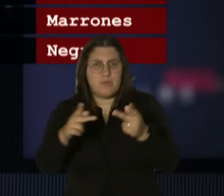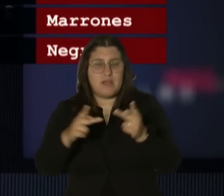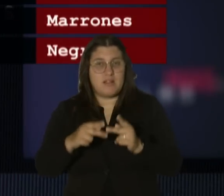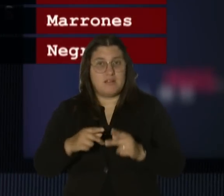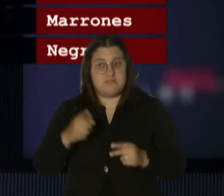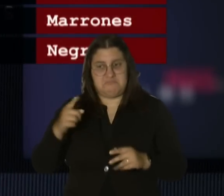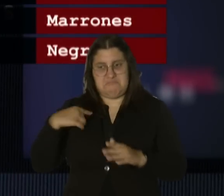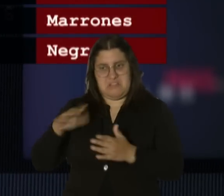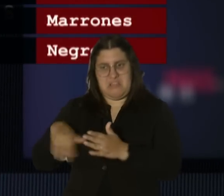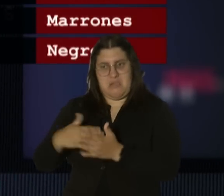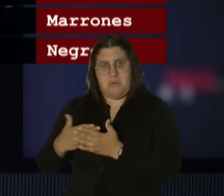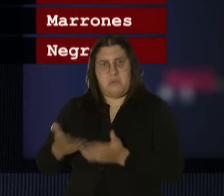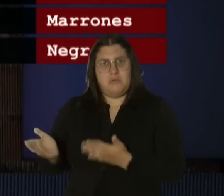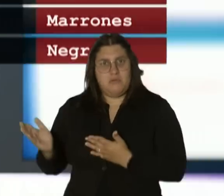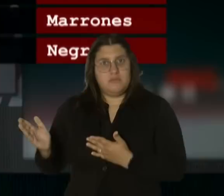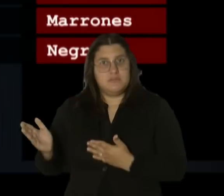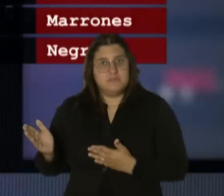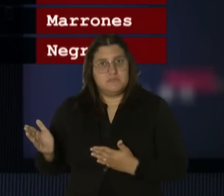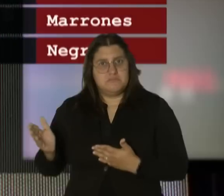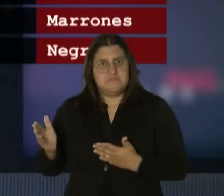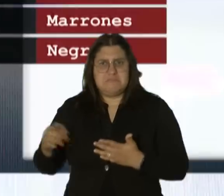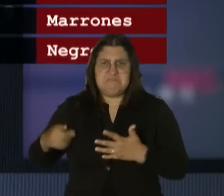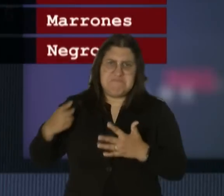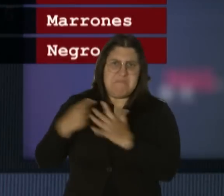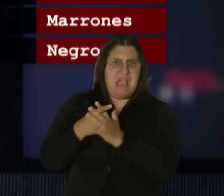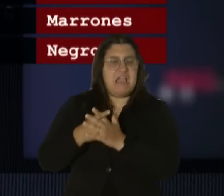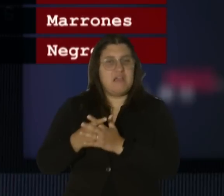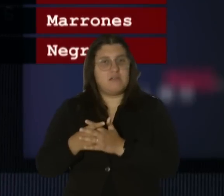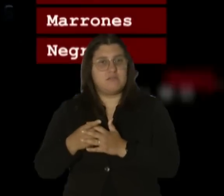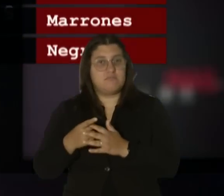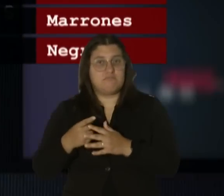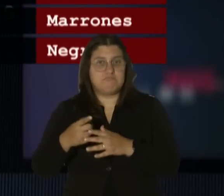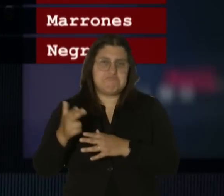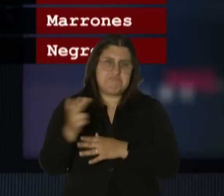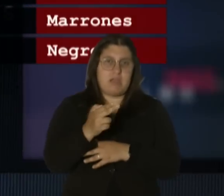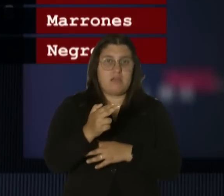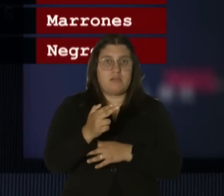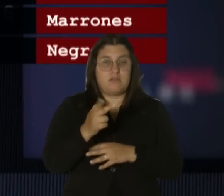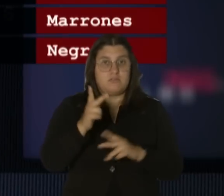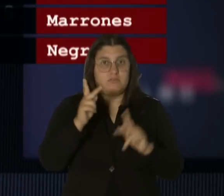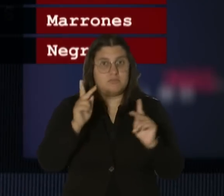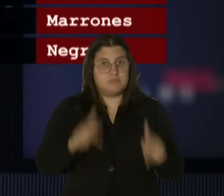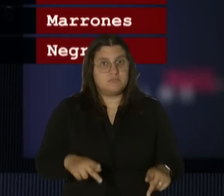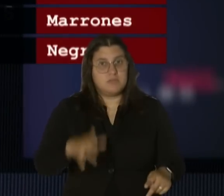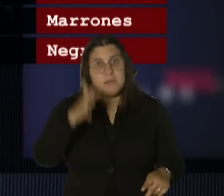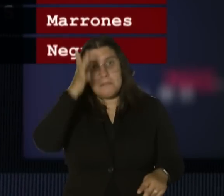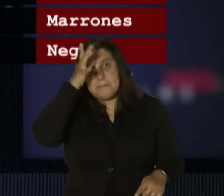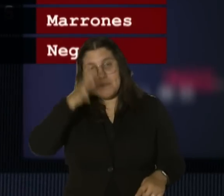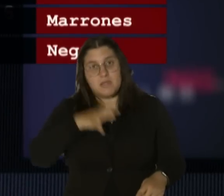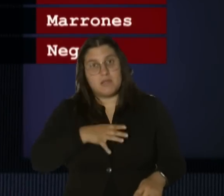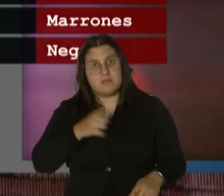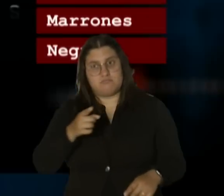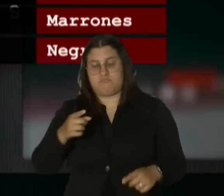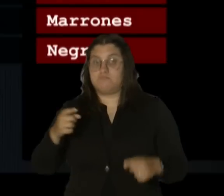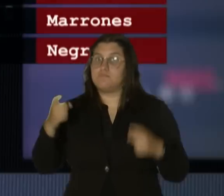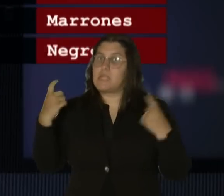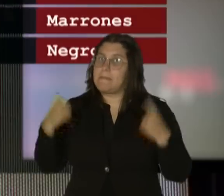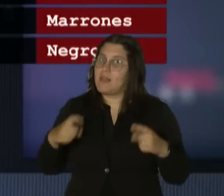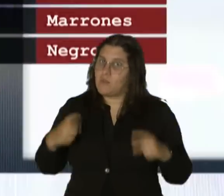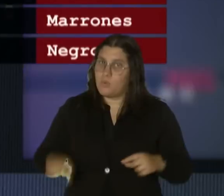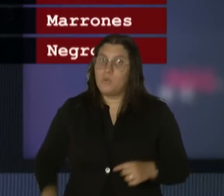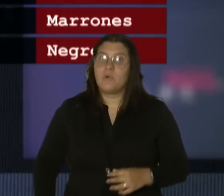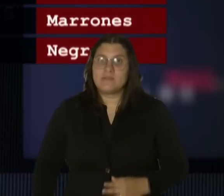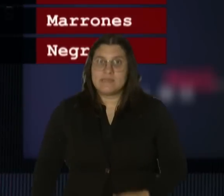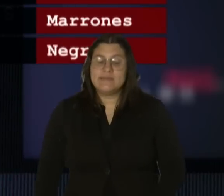llegó allí e hirió a otro hombre de bala. O sea, este hombre es una persona sumamente peligrosa.